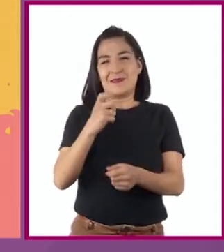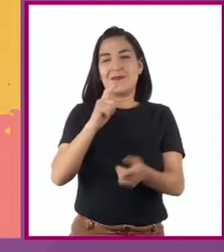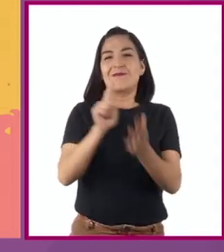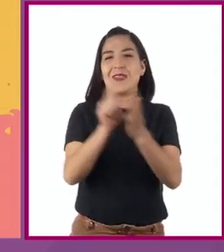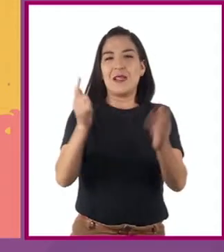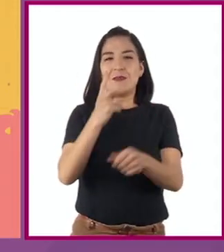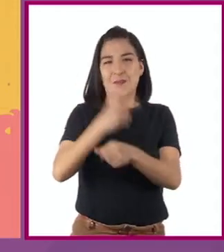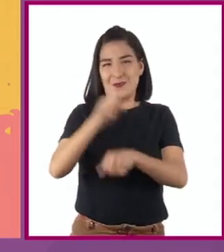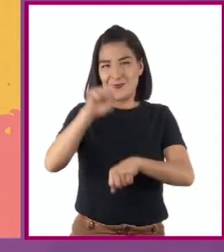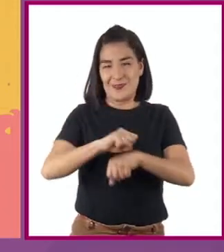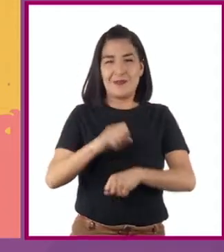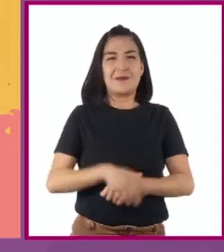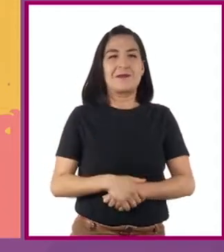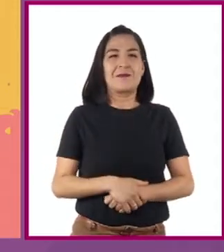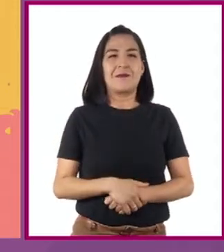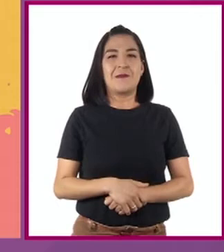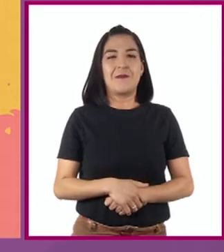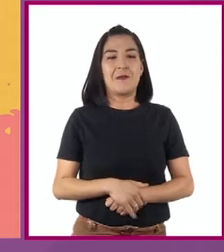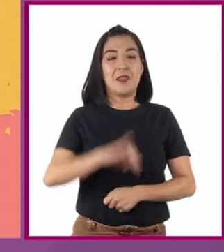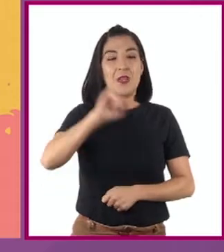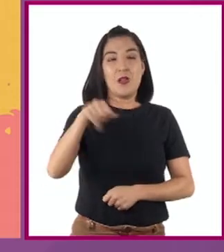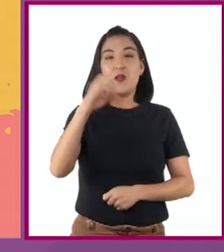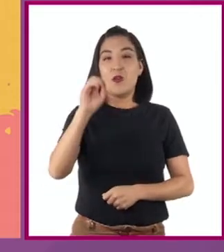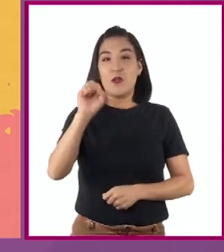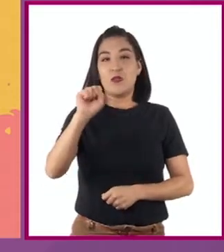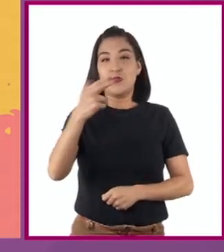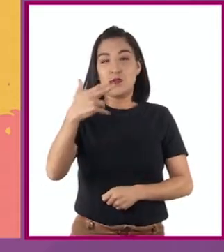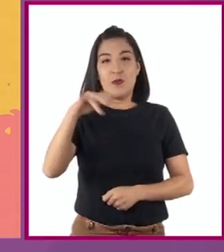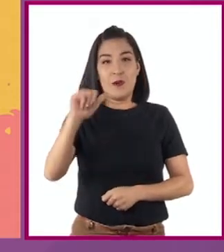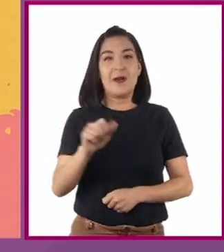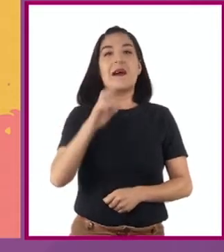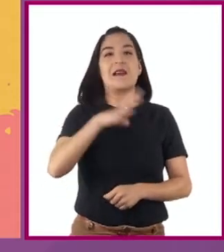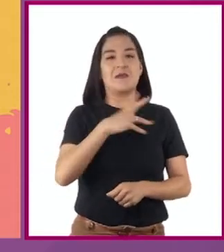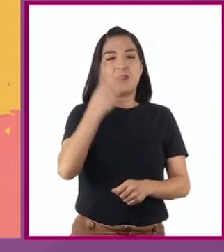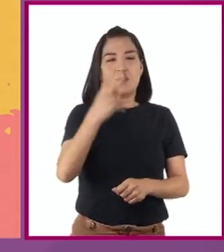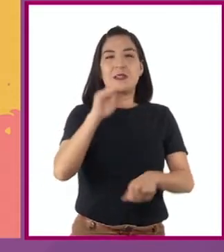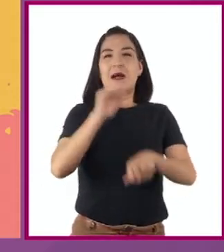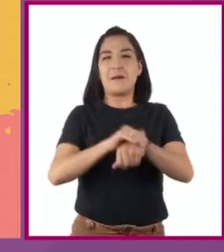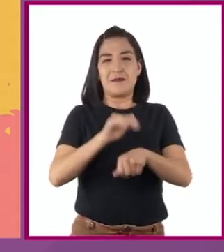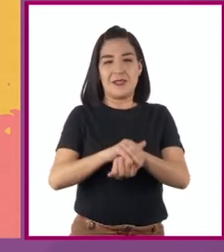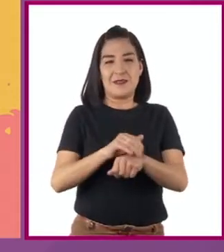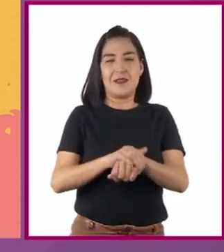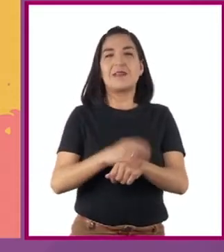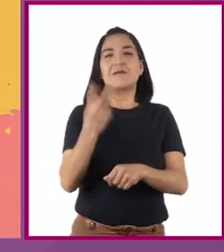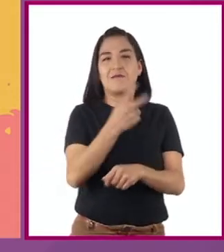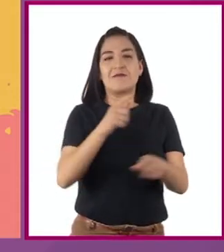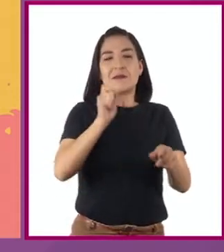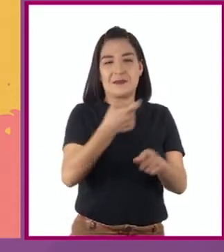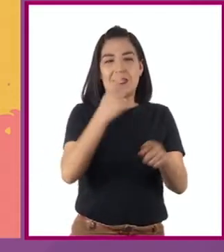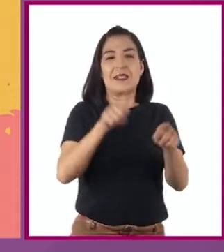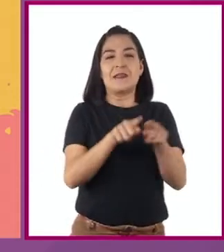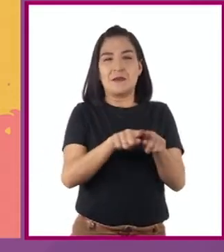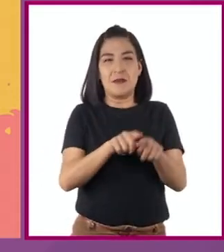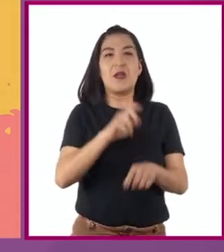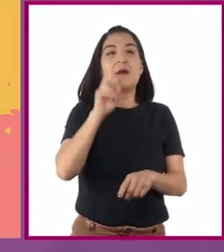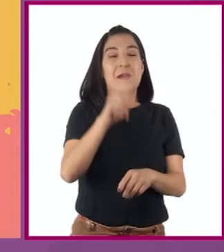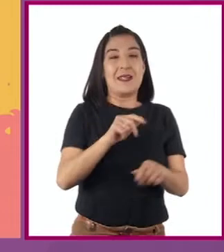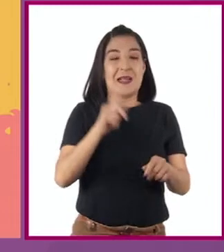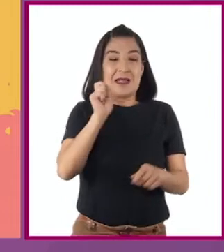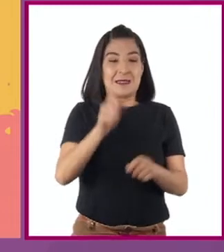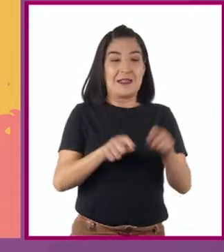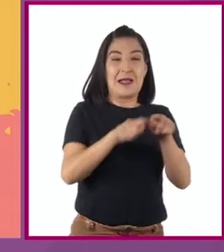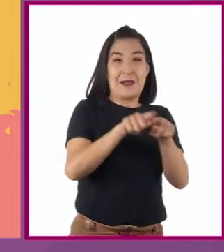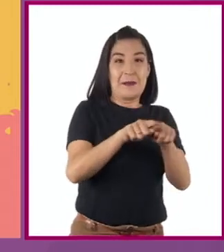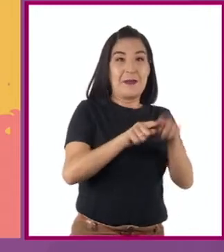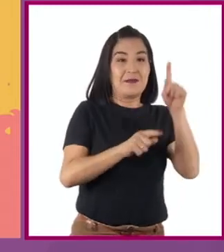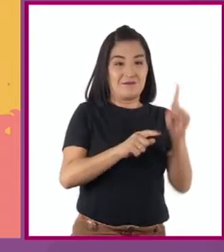secundaria. Joshua tiene dos amigos que son hermanos, así que pensó en relacionar la edad de Ana y de su